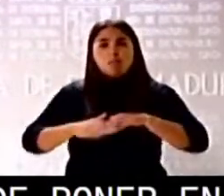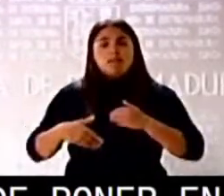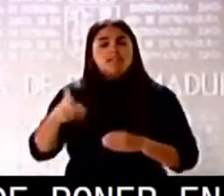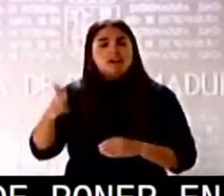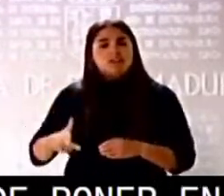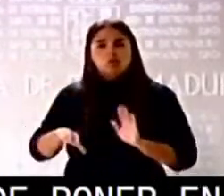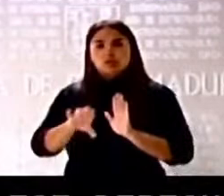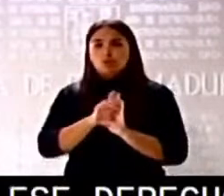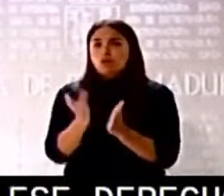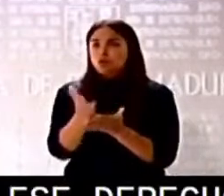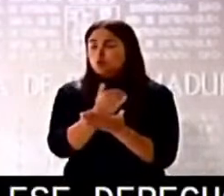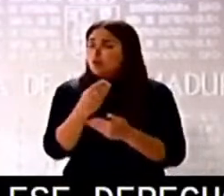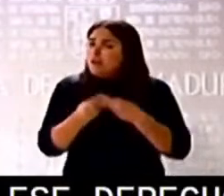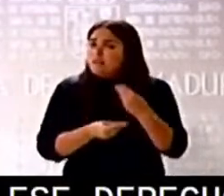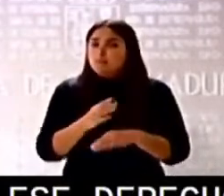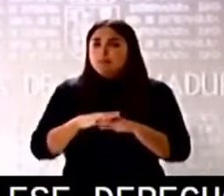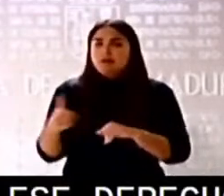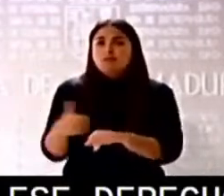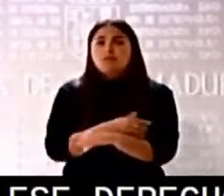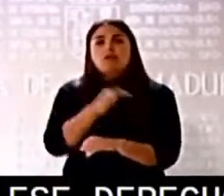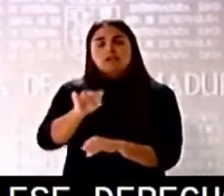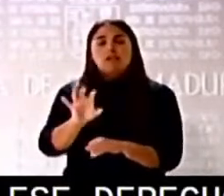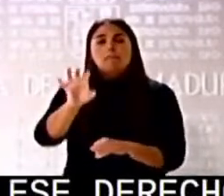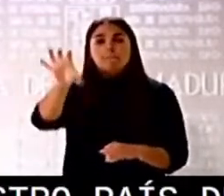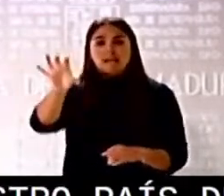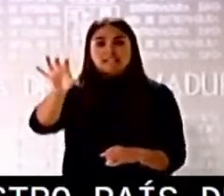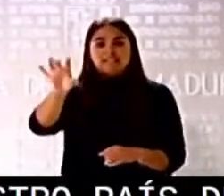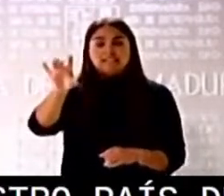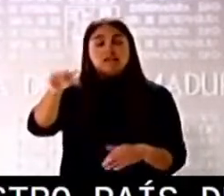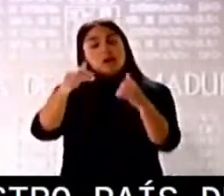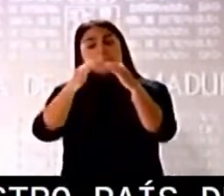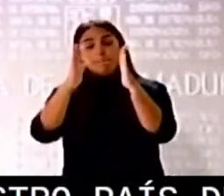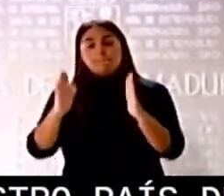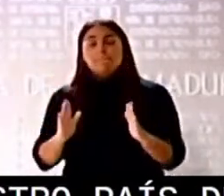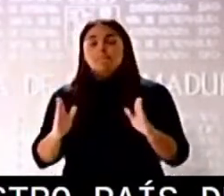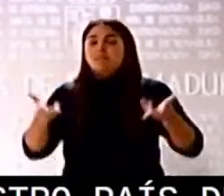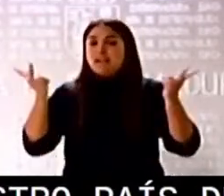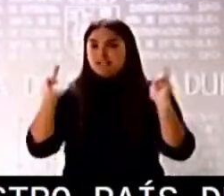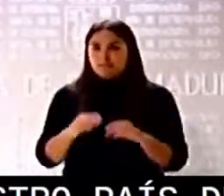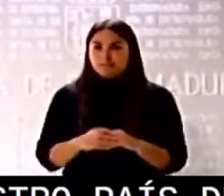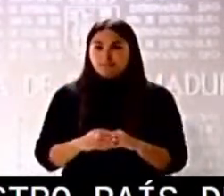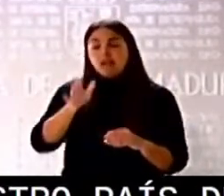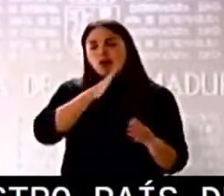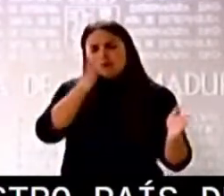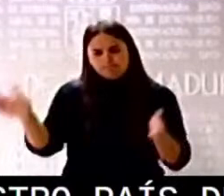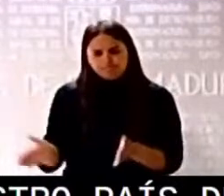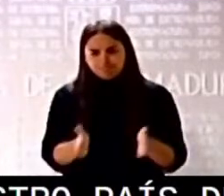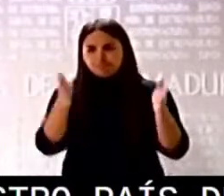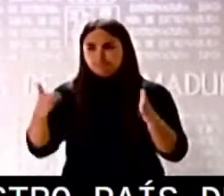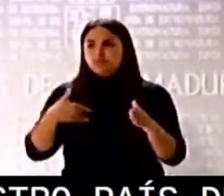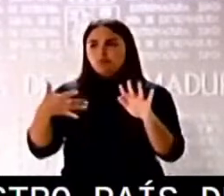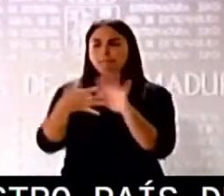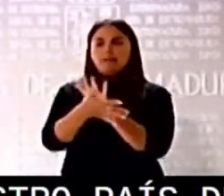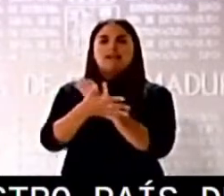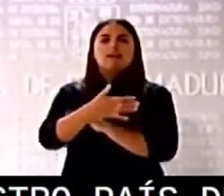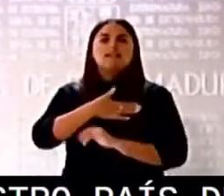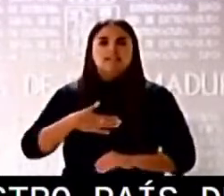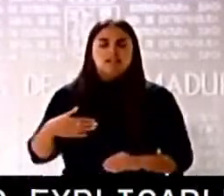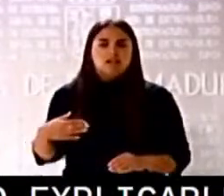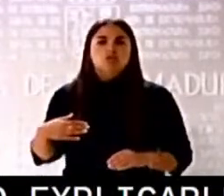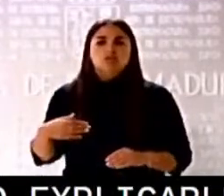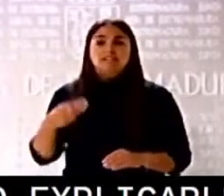derecho constitucional de los ciudadanos en nuestro país de una vivienda libre. A continuación, quiero explicarles